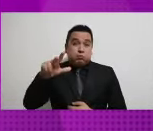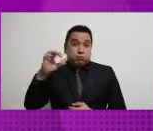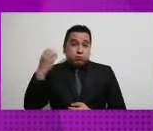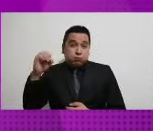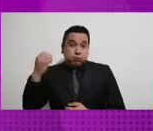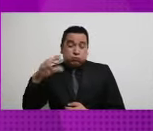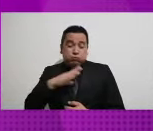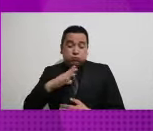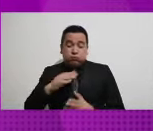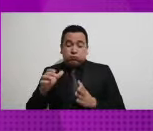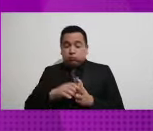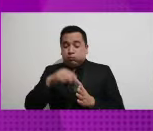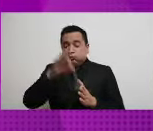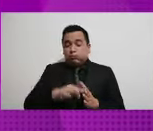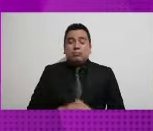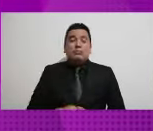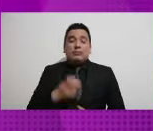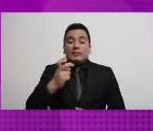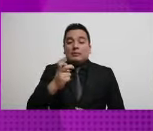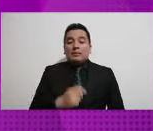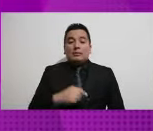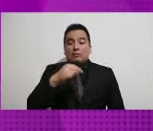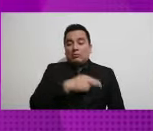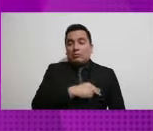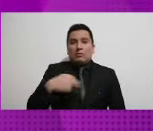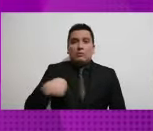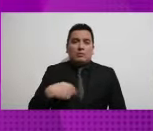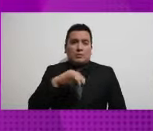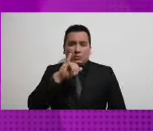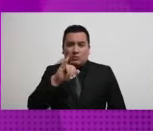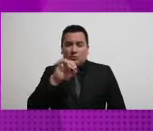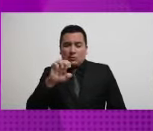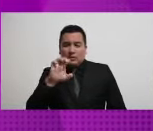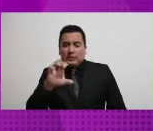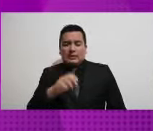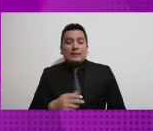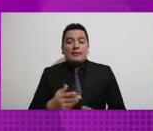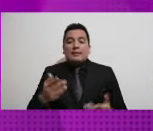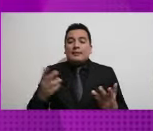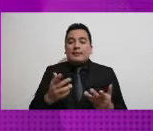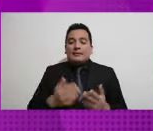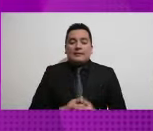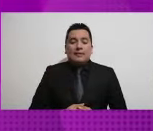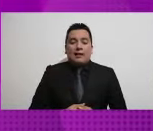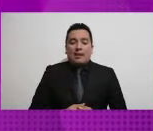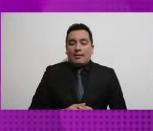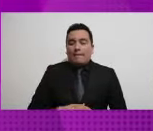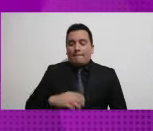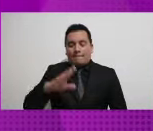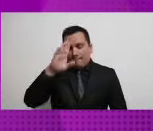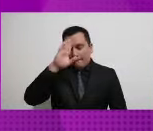es que el Instituto Electoral de Coahuila, en la parte que le compete, está trabajando ya